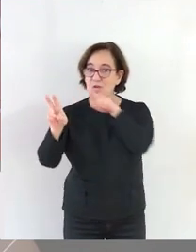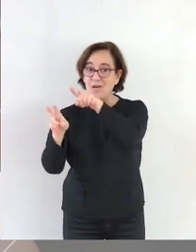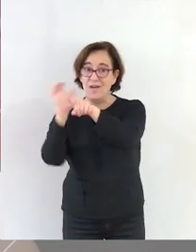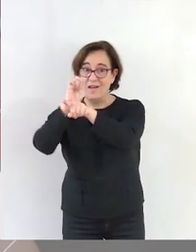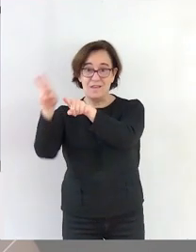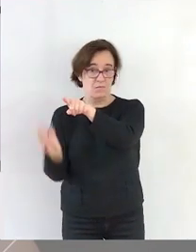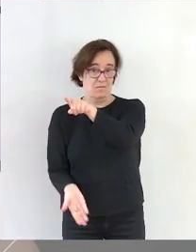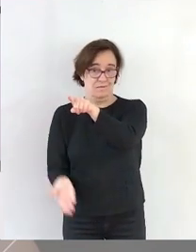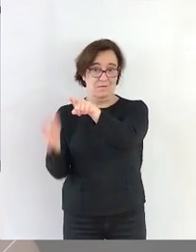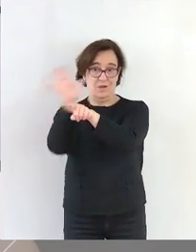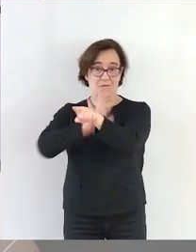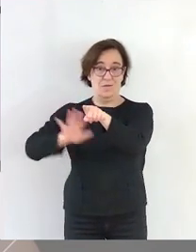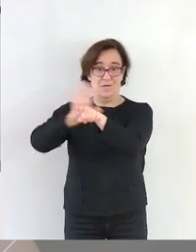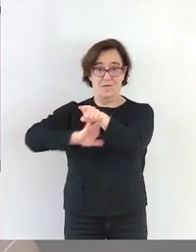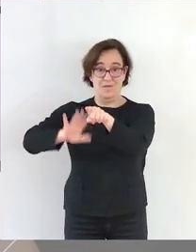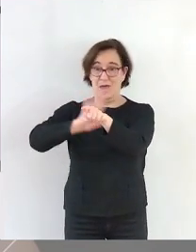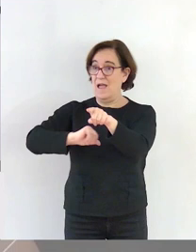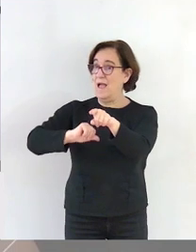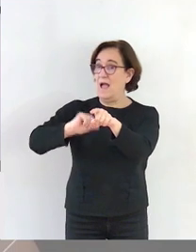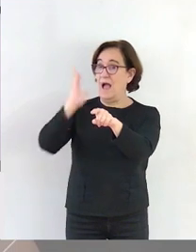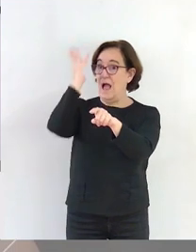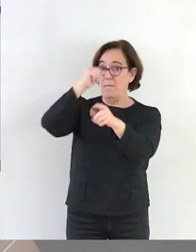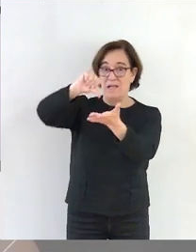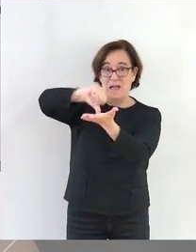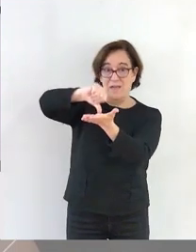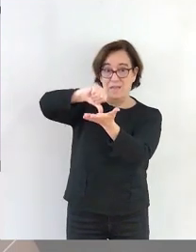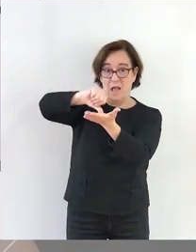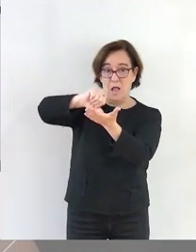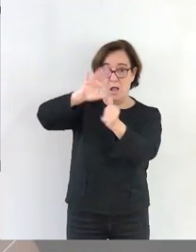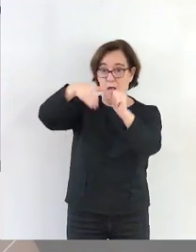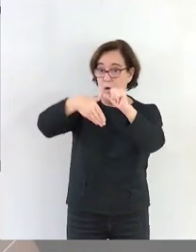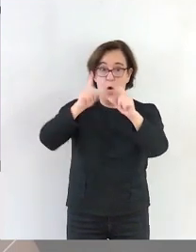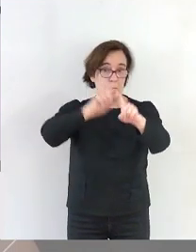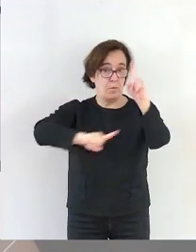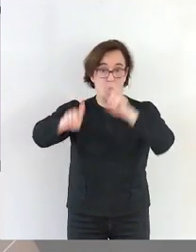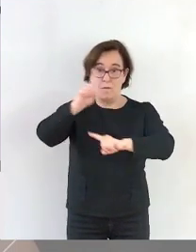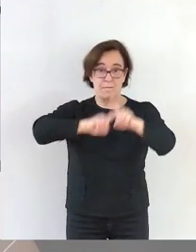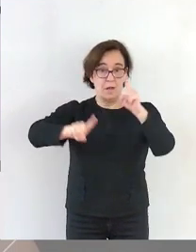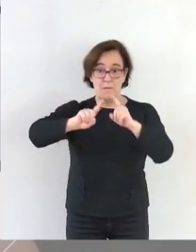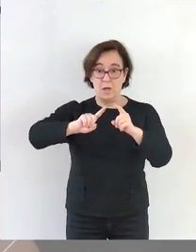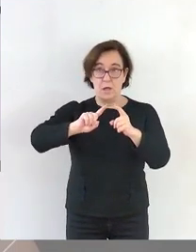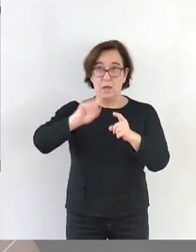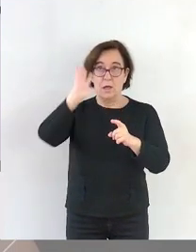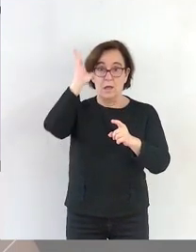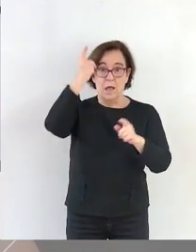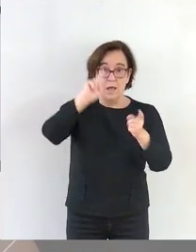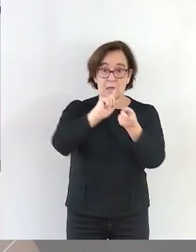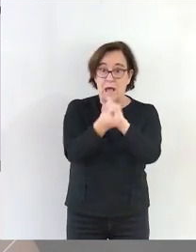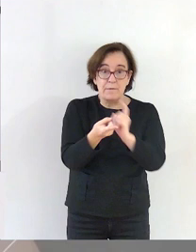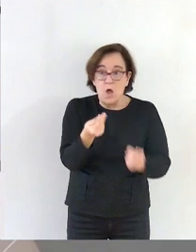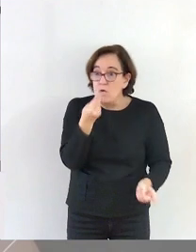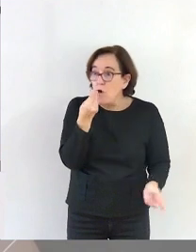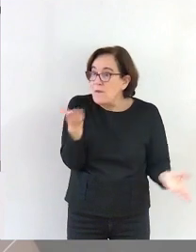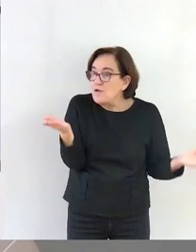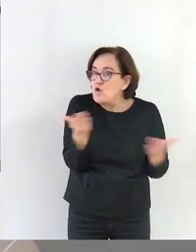todo la zona de América Central que está teniendo unos problemas eh precisamente relacionados con el cambio climático donde la gente no come